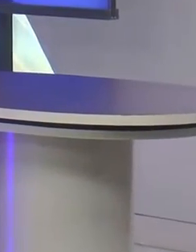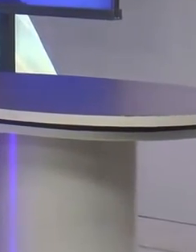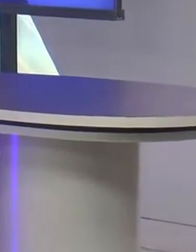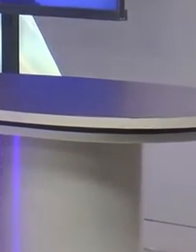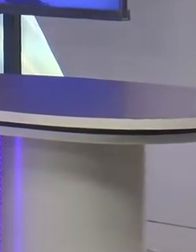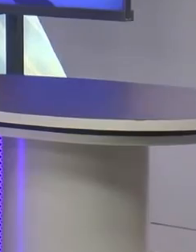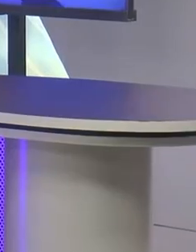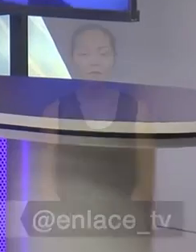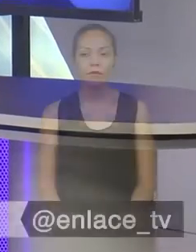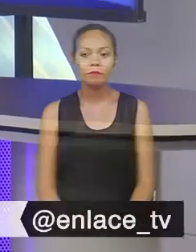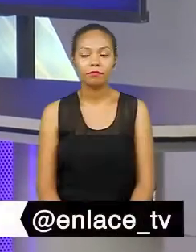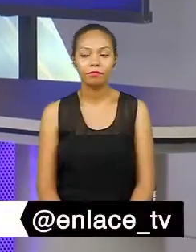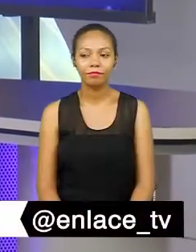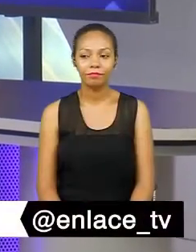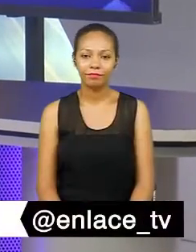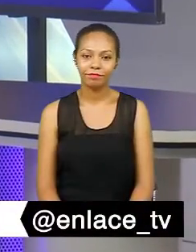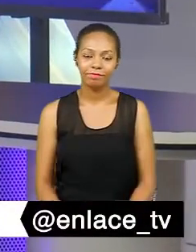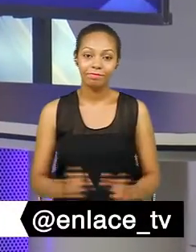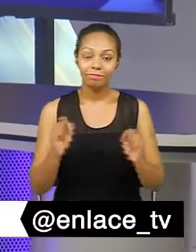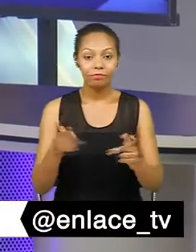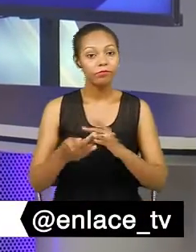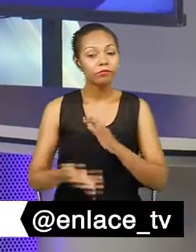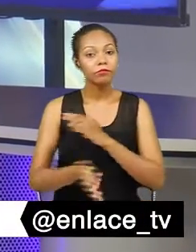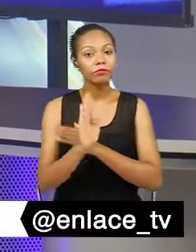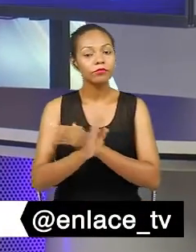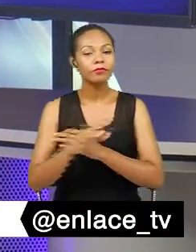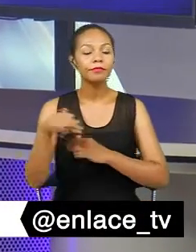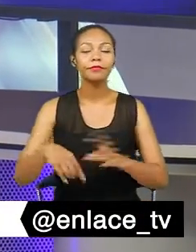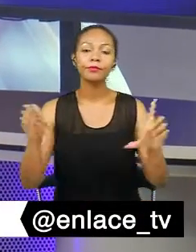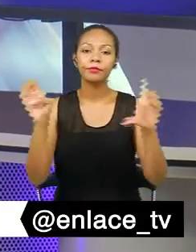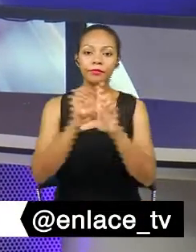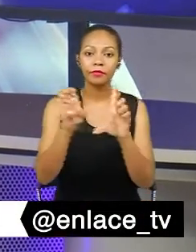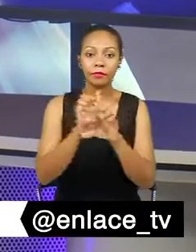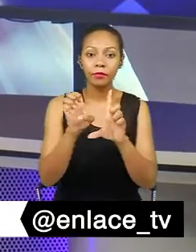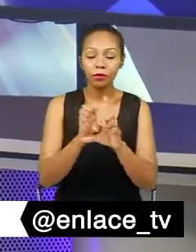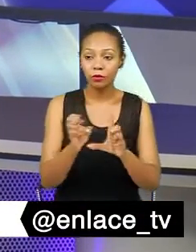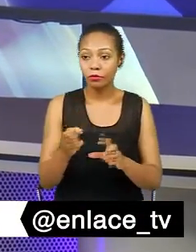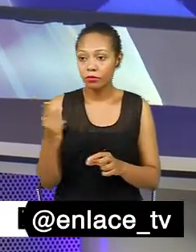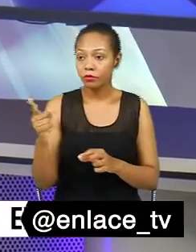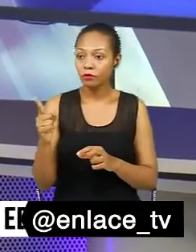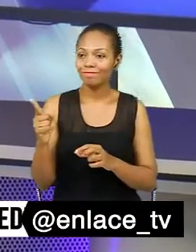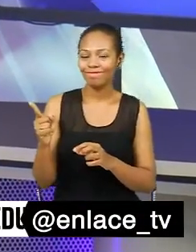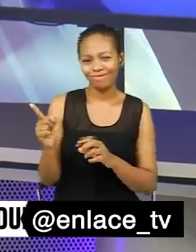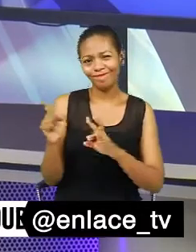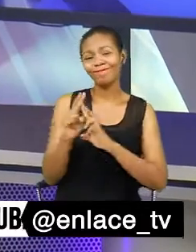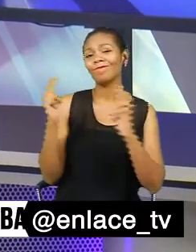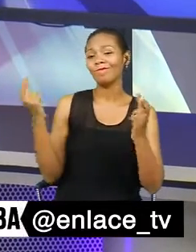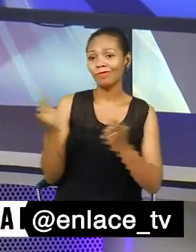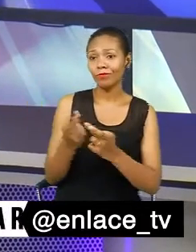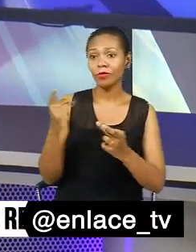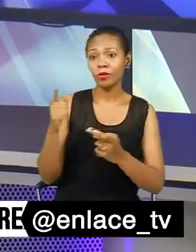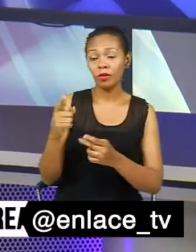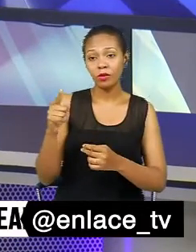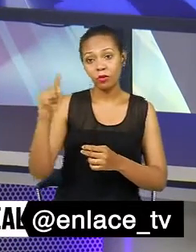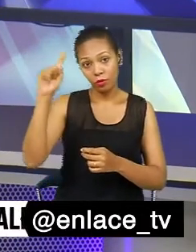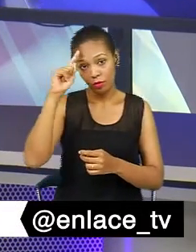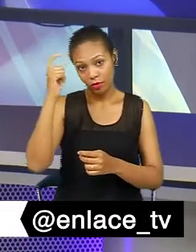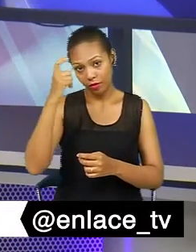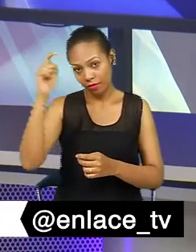Continuamos con la información en Enlace Noticias. La reunión entre el gobierno local y expendedores de carnes dio como resultado el establecimiento de horarios